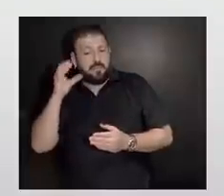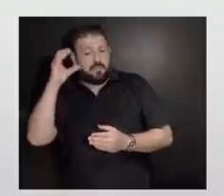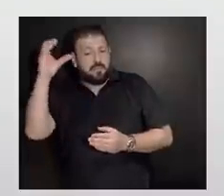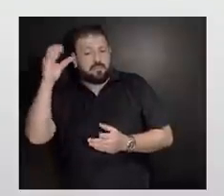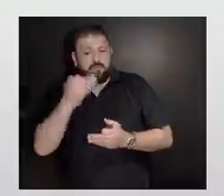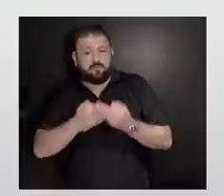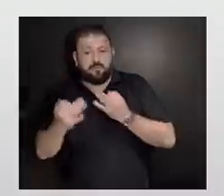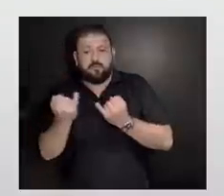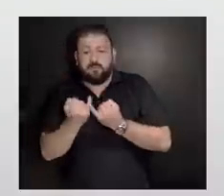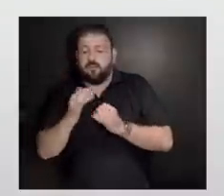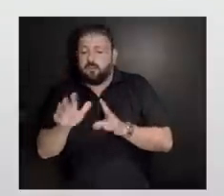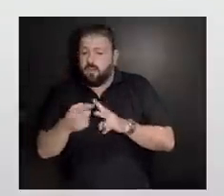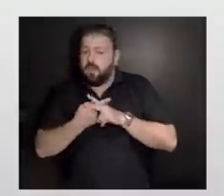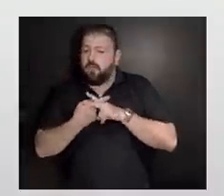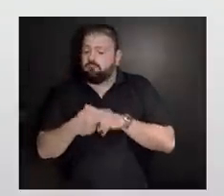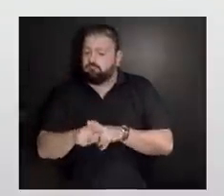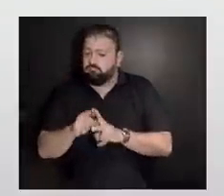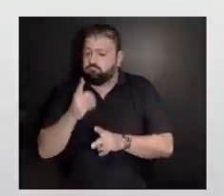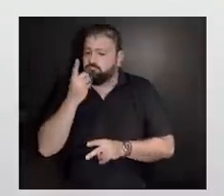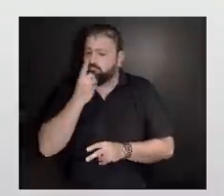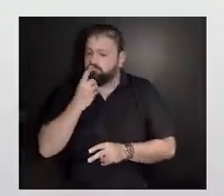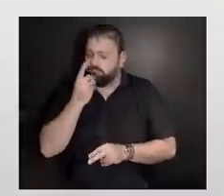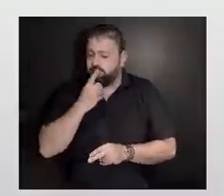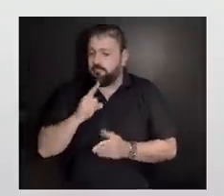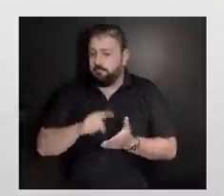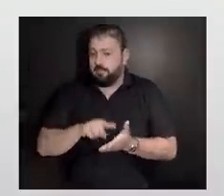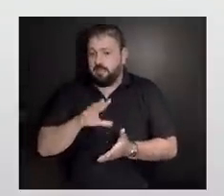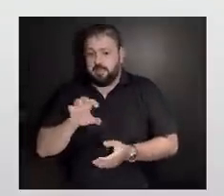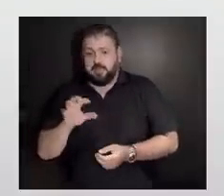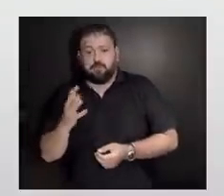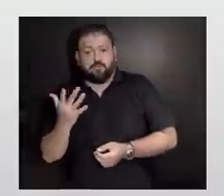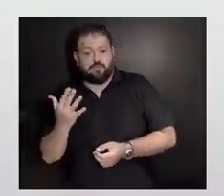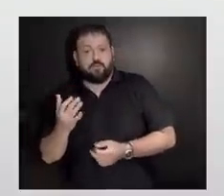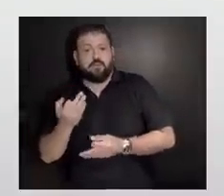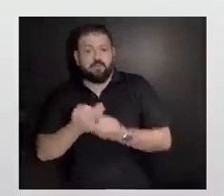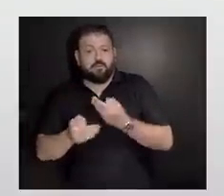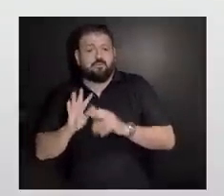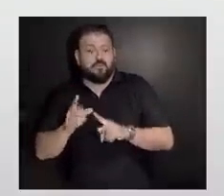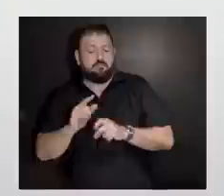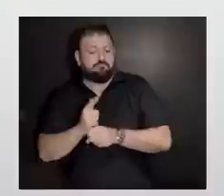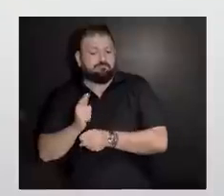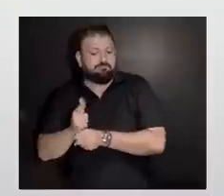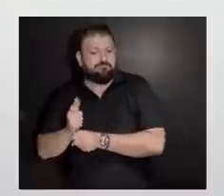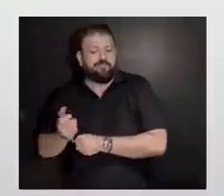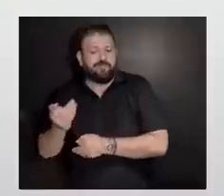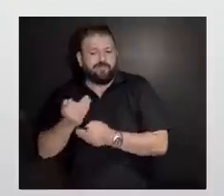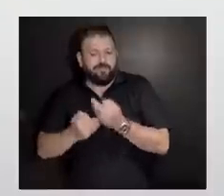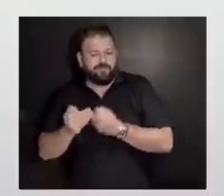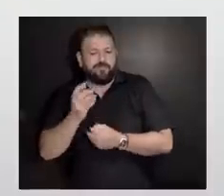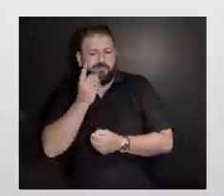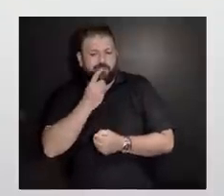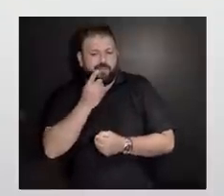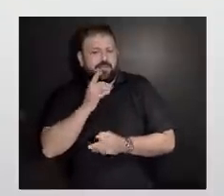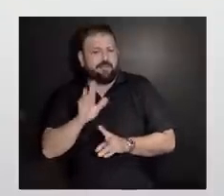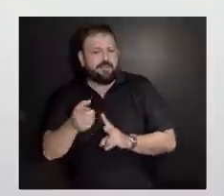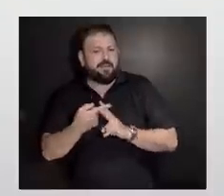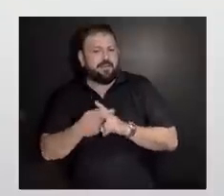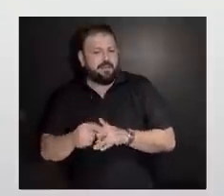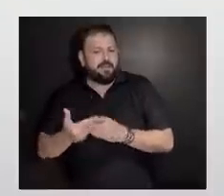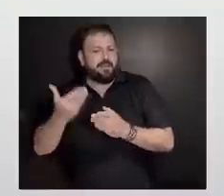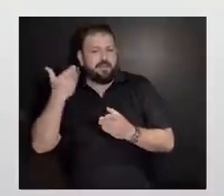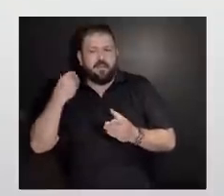en papiro o se describían estados poliúricos similares a la diabetes. O sea, ya se empezaba a tener un poco